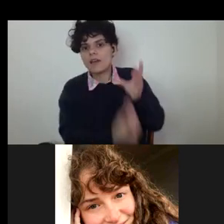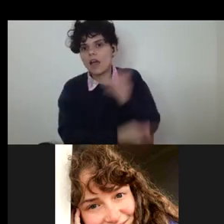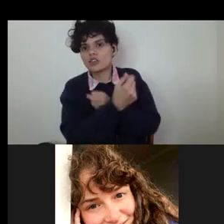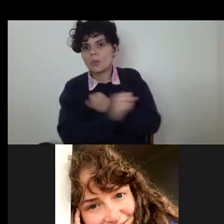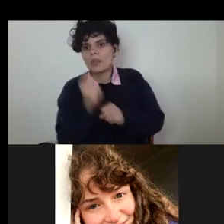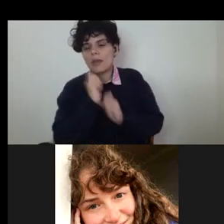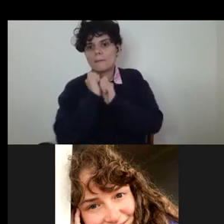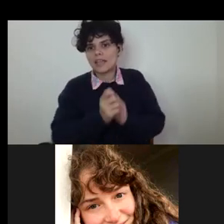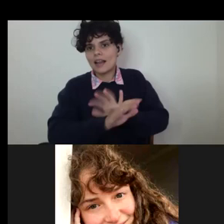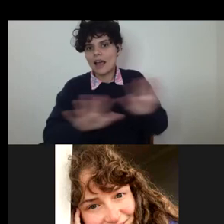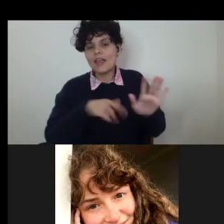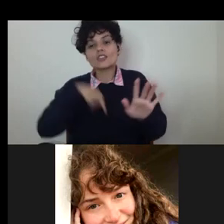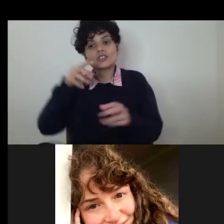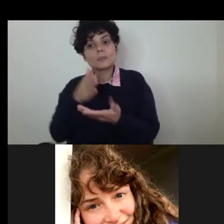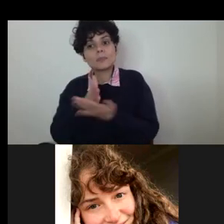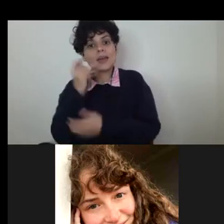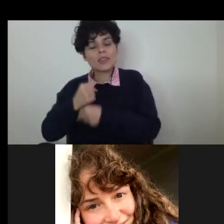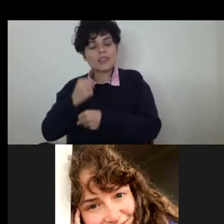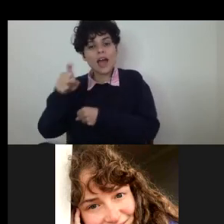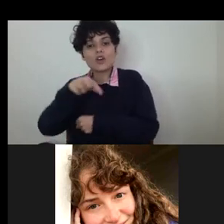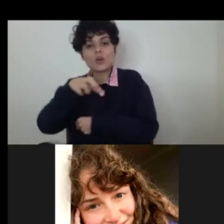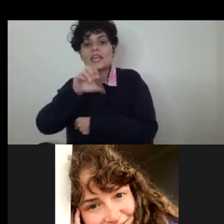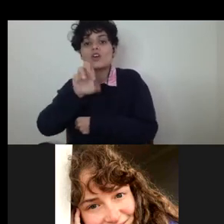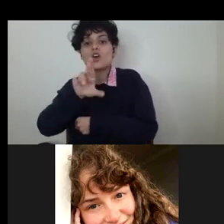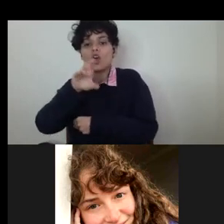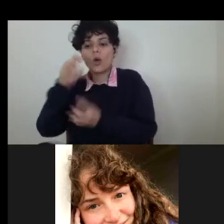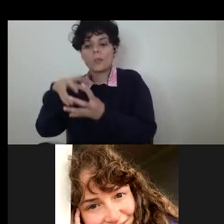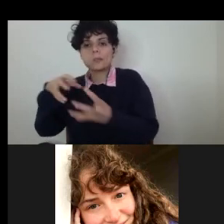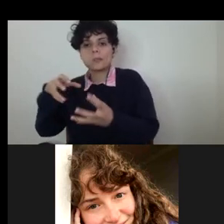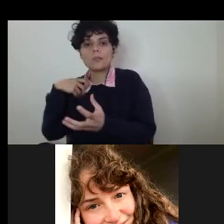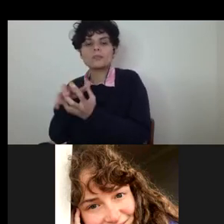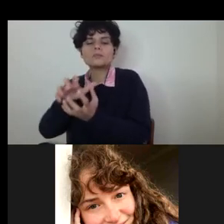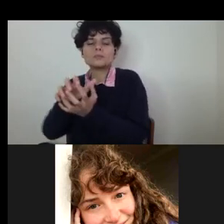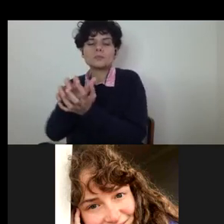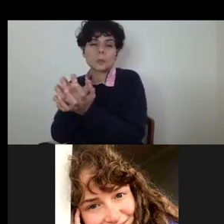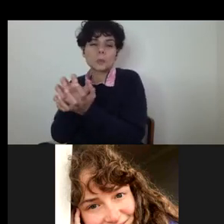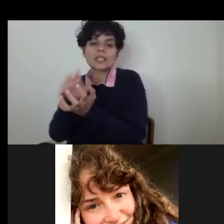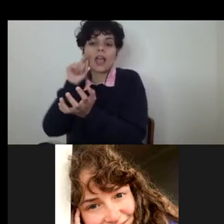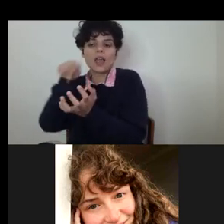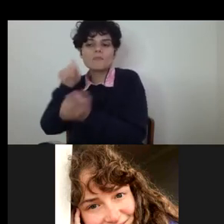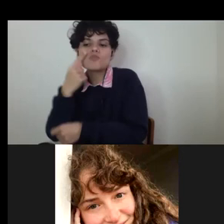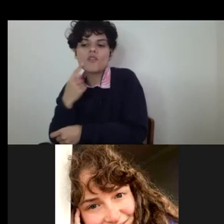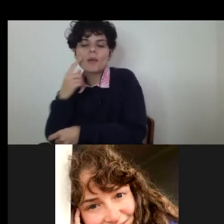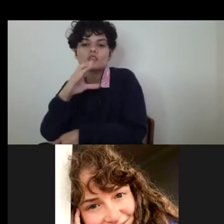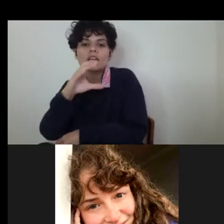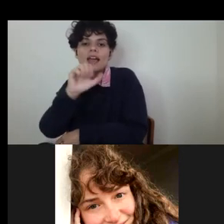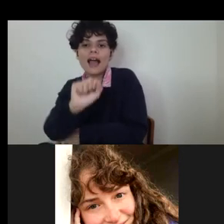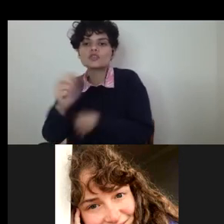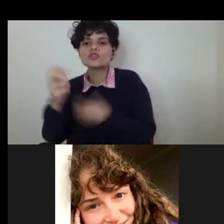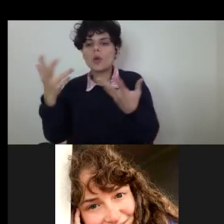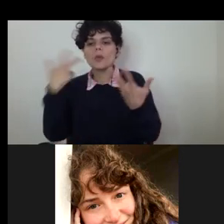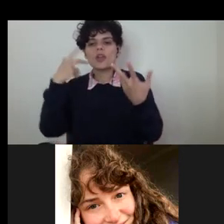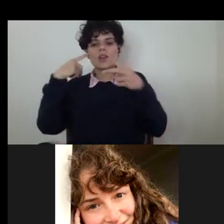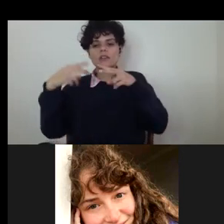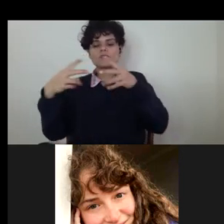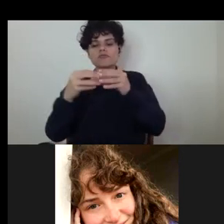a trabajar con músculo de picoroco y caracterizamos las propiedades de flujo de calcio por el retículo